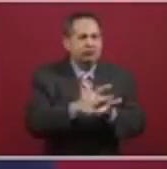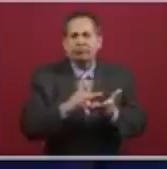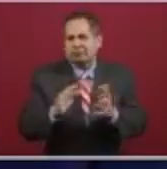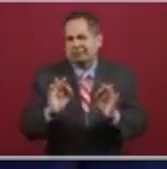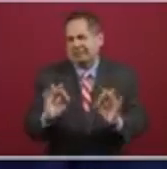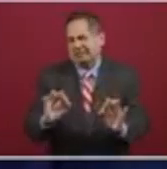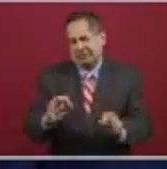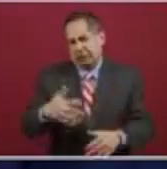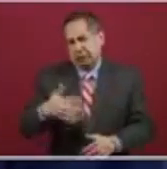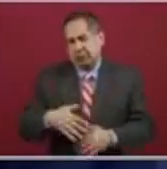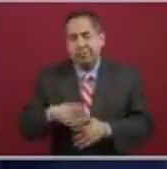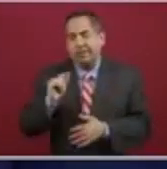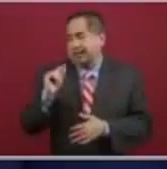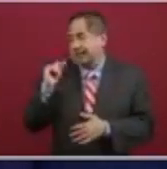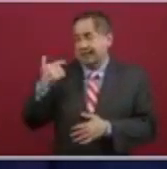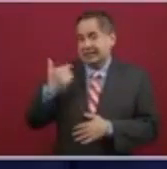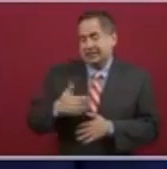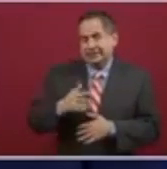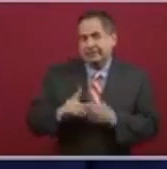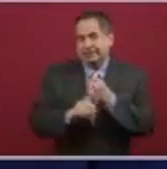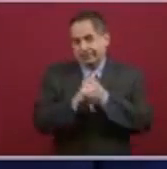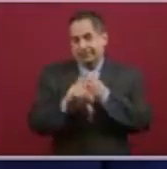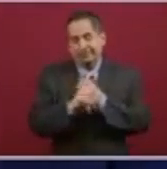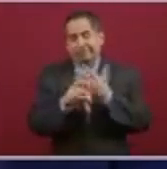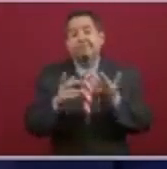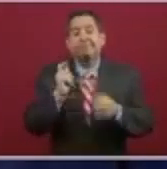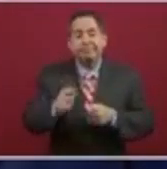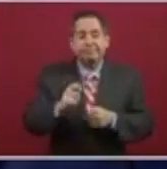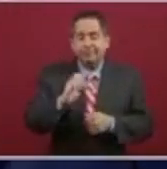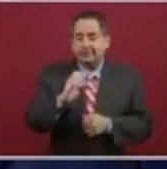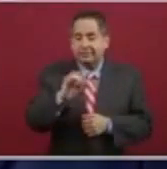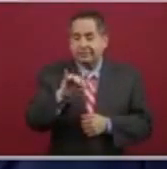crisis, se han roto familias,